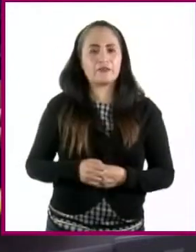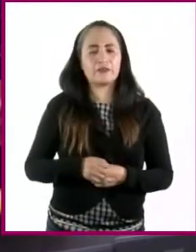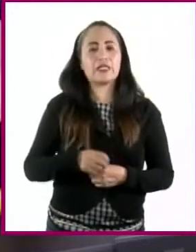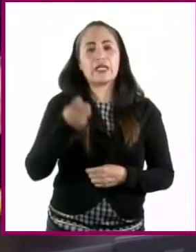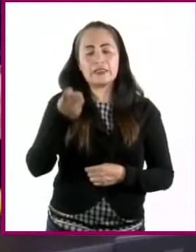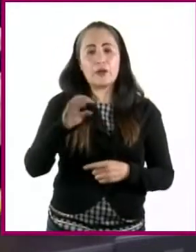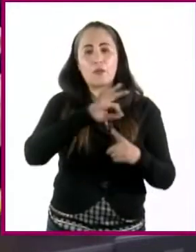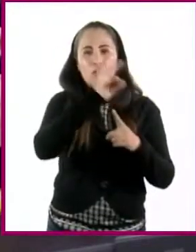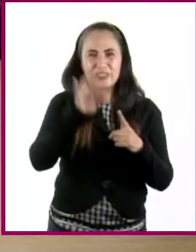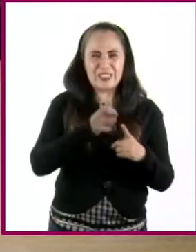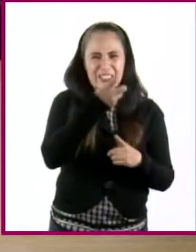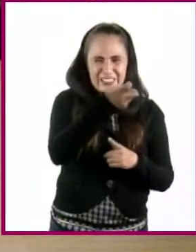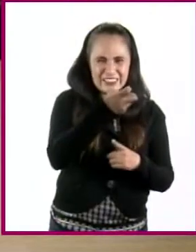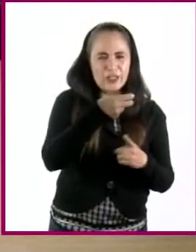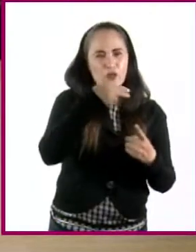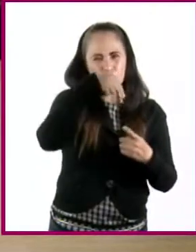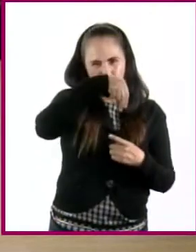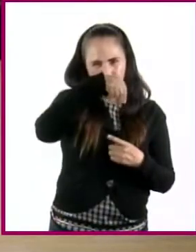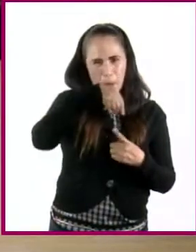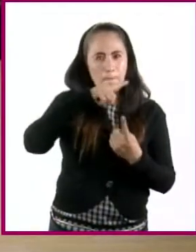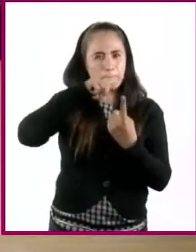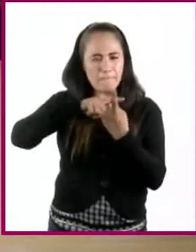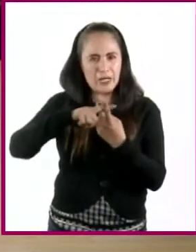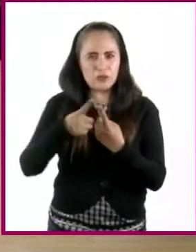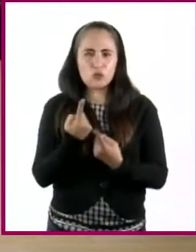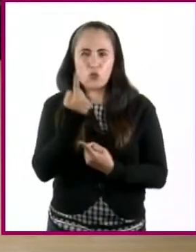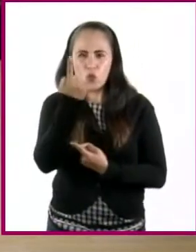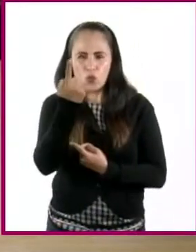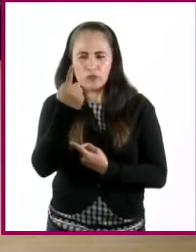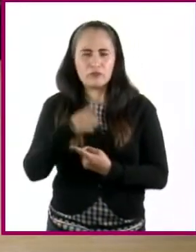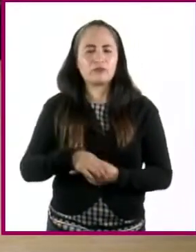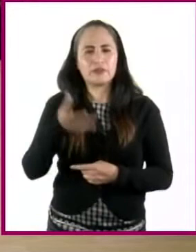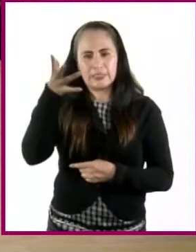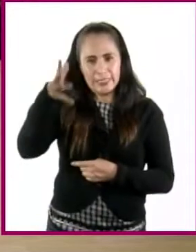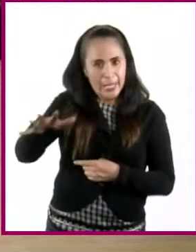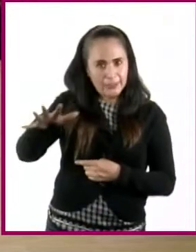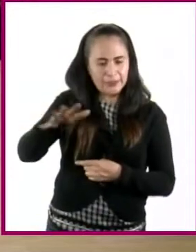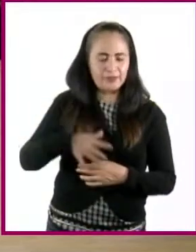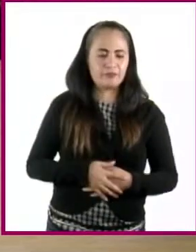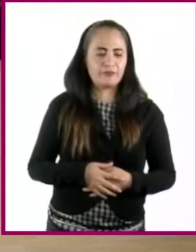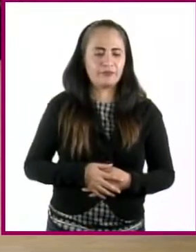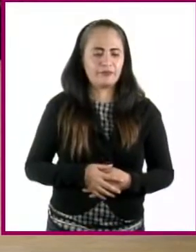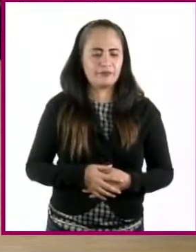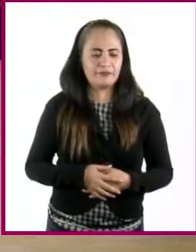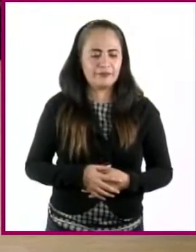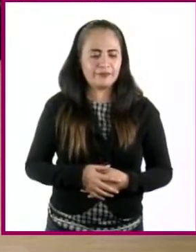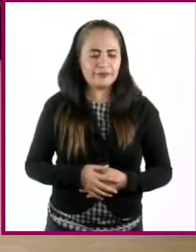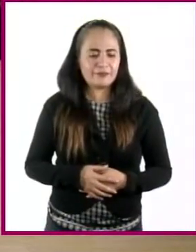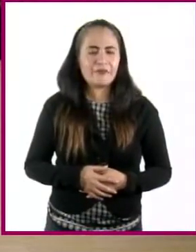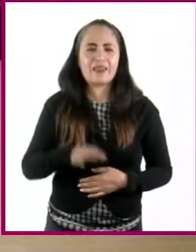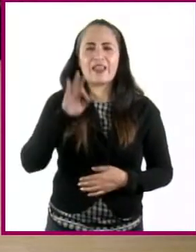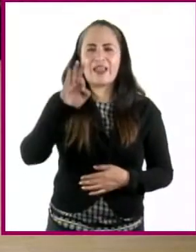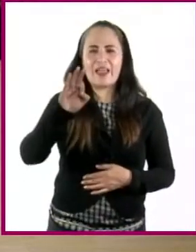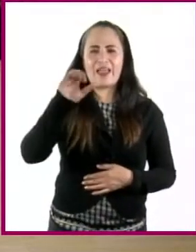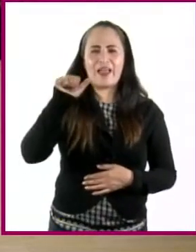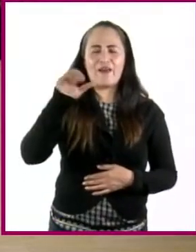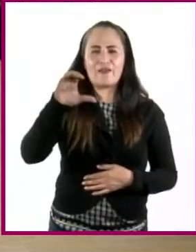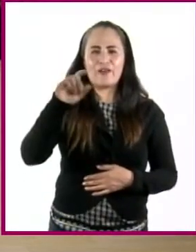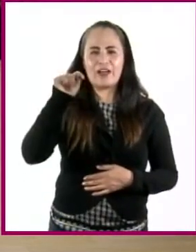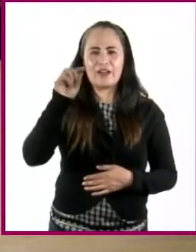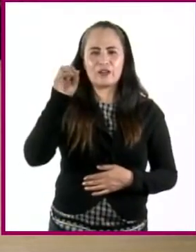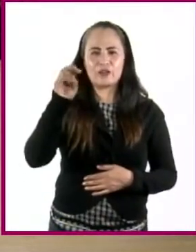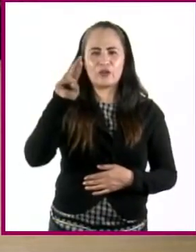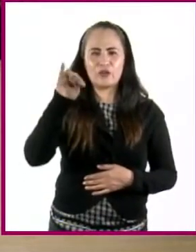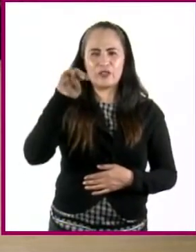el número por un decimal. Ernesto, ¿y tú te acuerdas de la factorización? Ay, Dismara, estás hablando con uno de los conductores